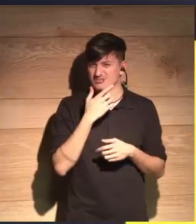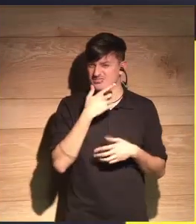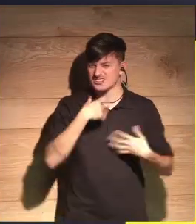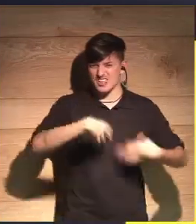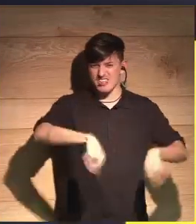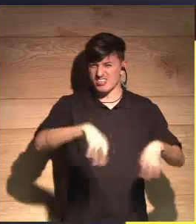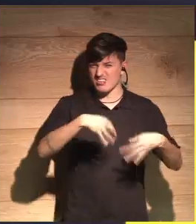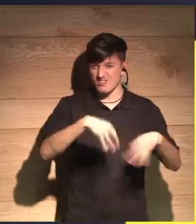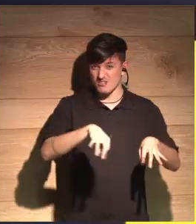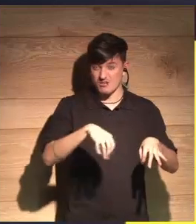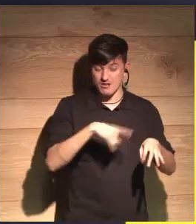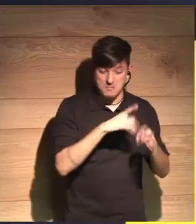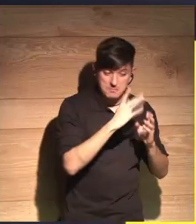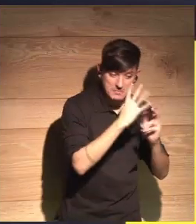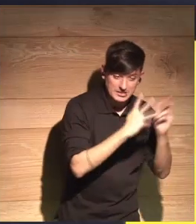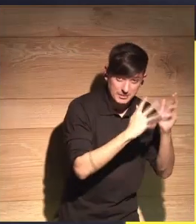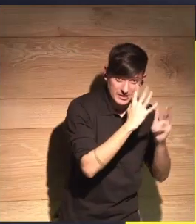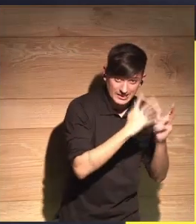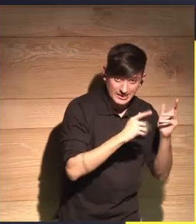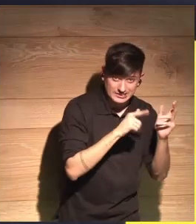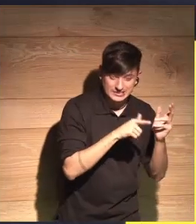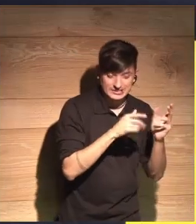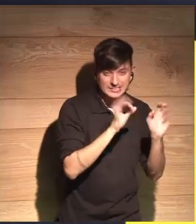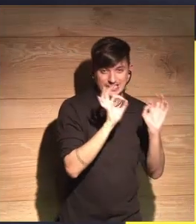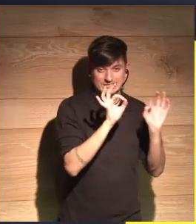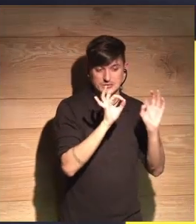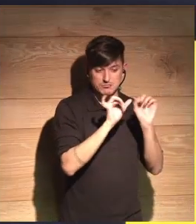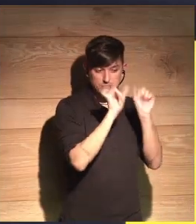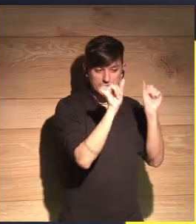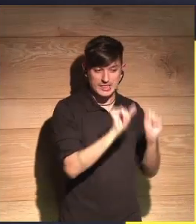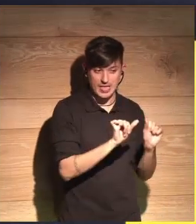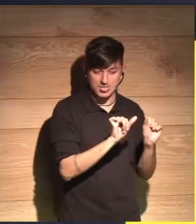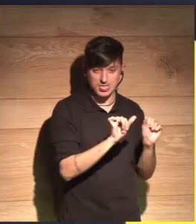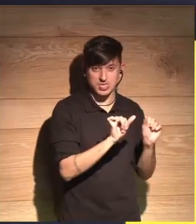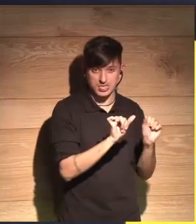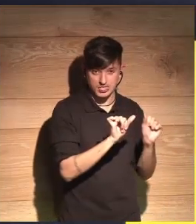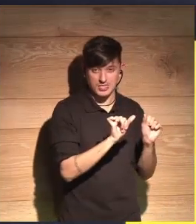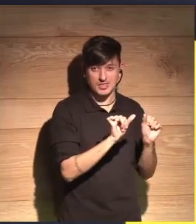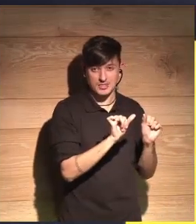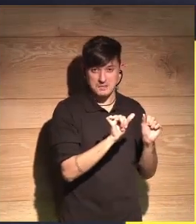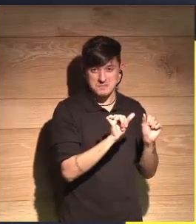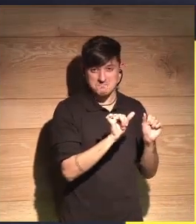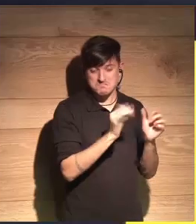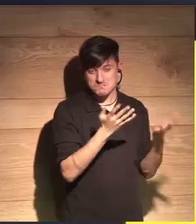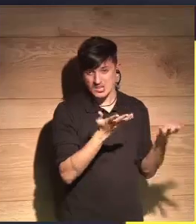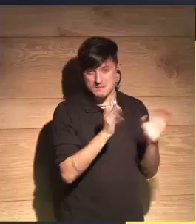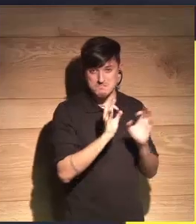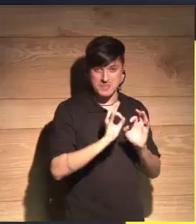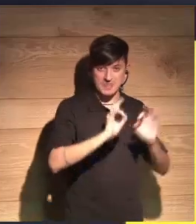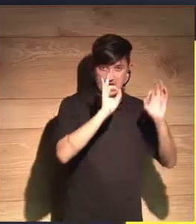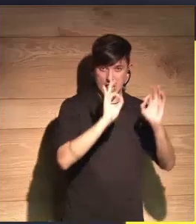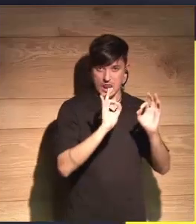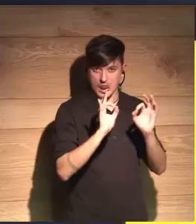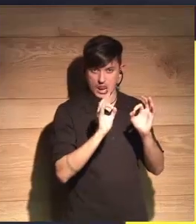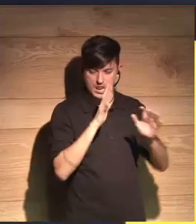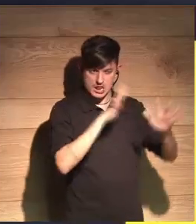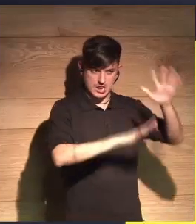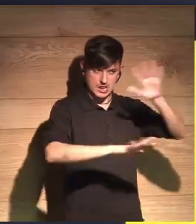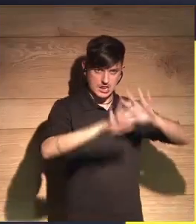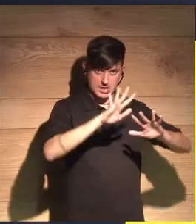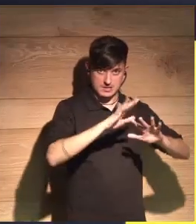de la matemática algorítmica que es una modalidad muy muy muy este muy especial muy compleja